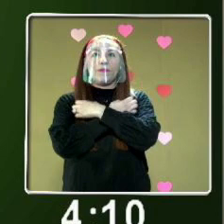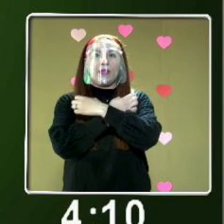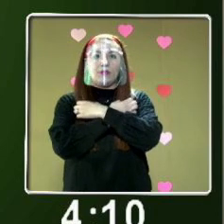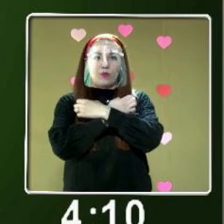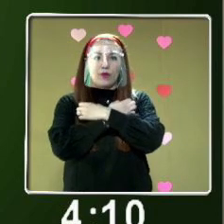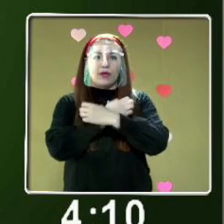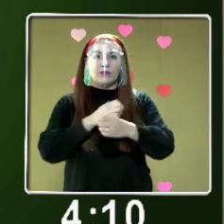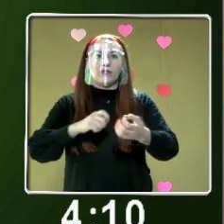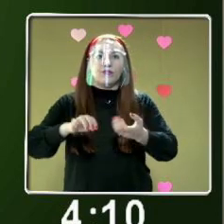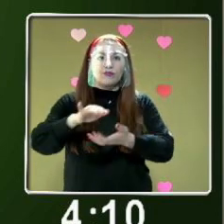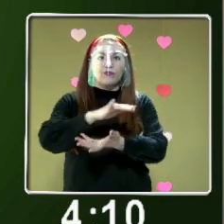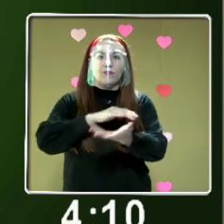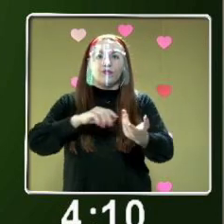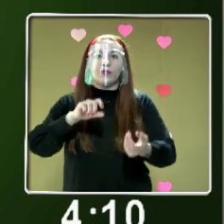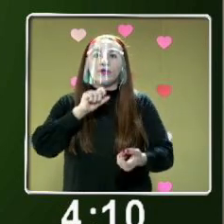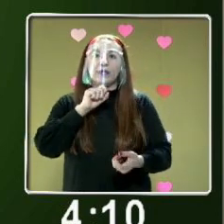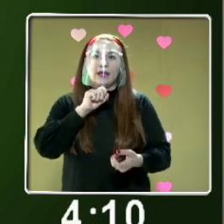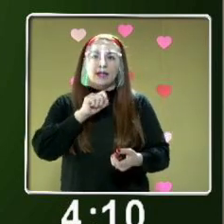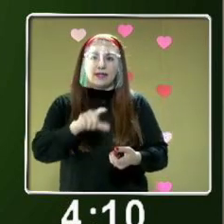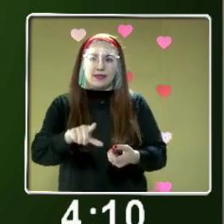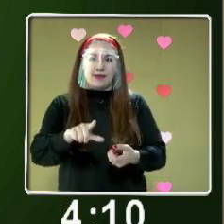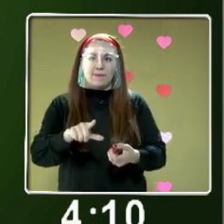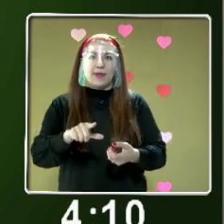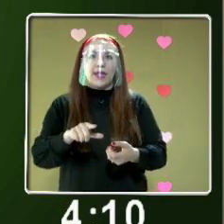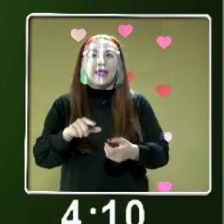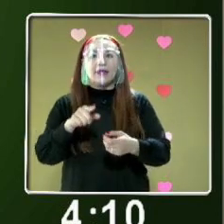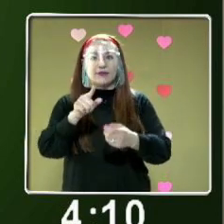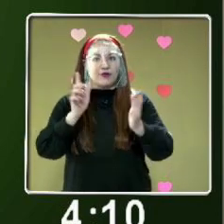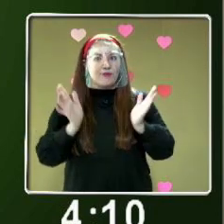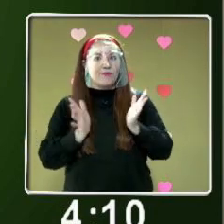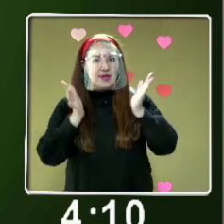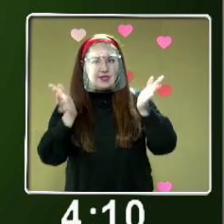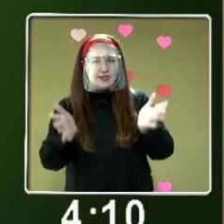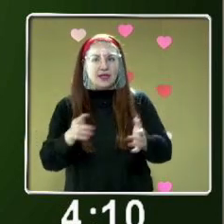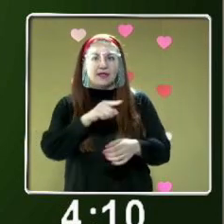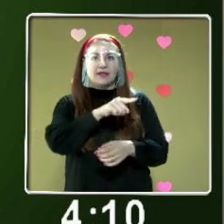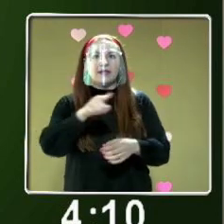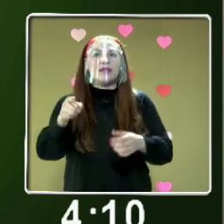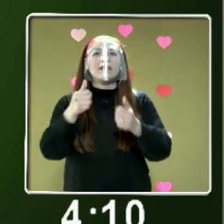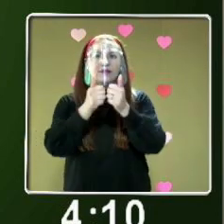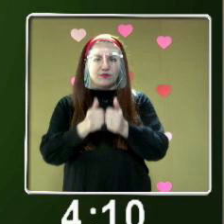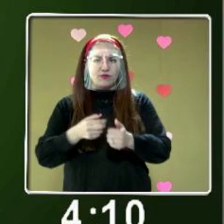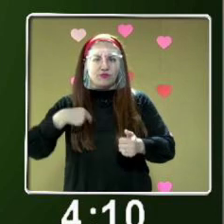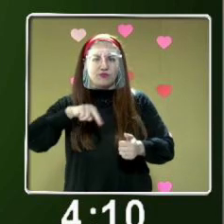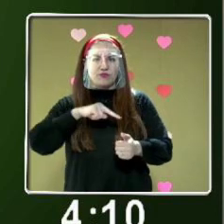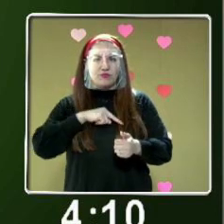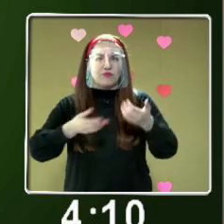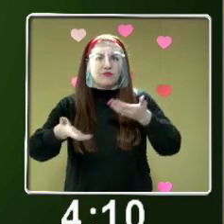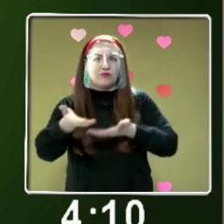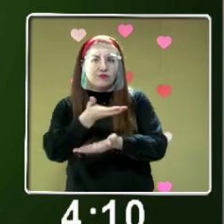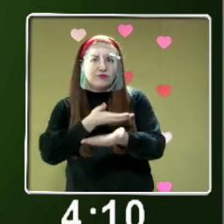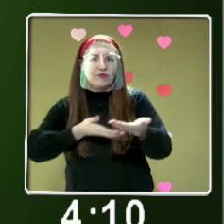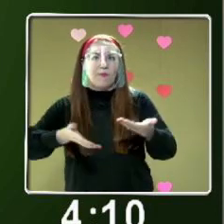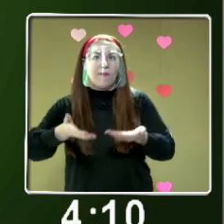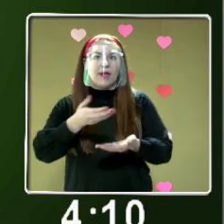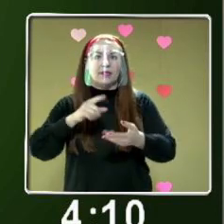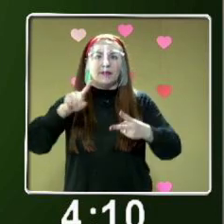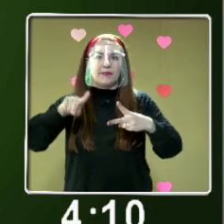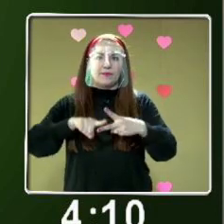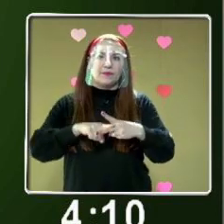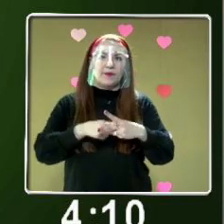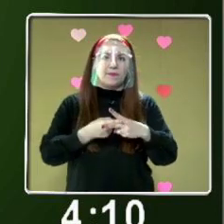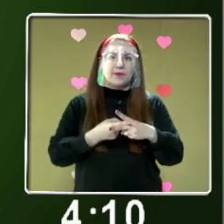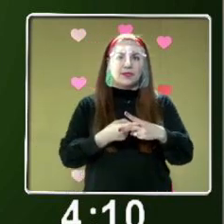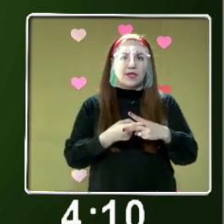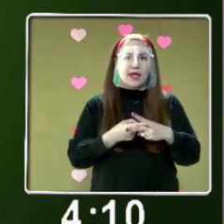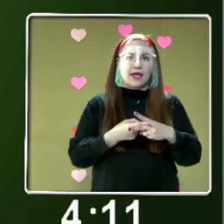tu sorpresa. Entonces, quédate con nosotros, comparte este video y vamos a comenzar con la actividad. En pantalla vemos las cuatro imágenes